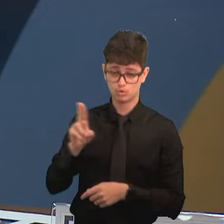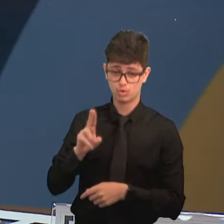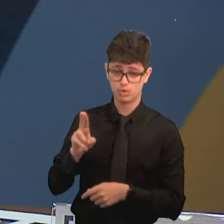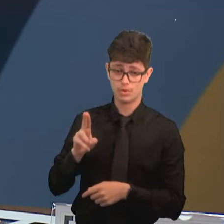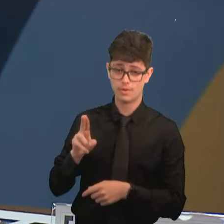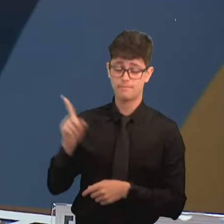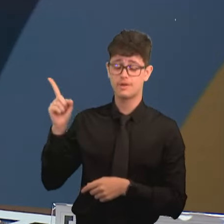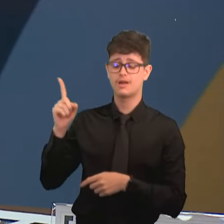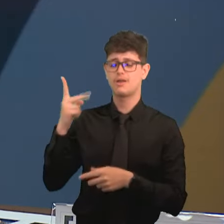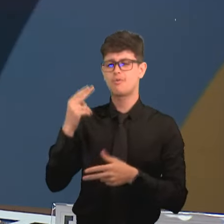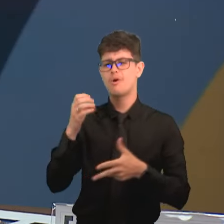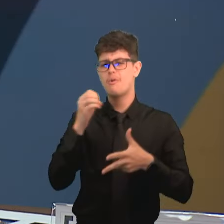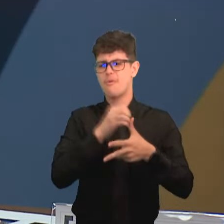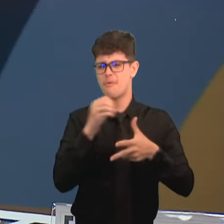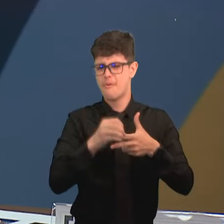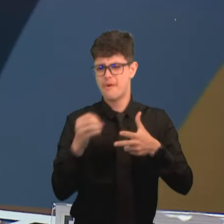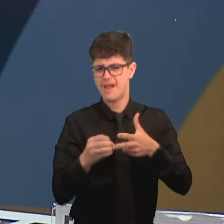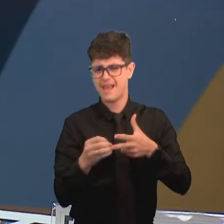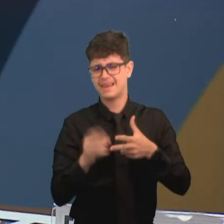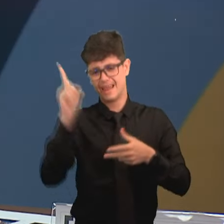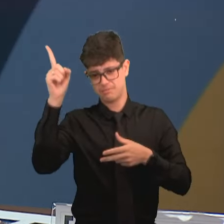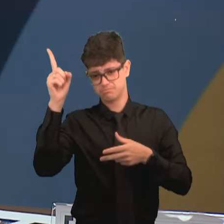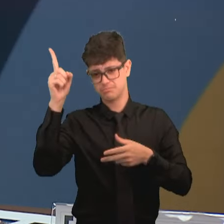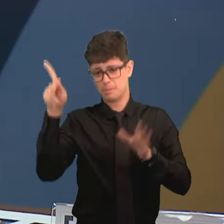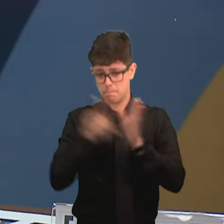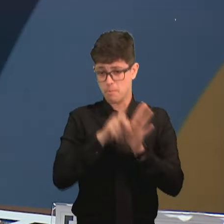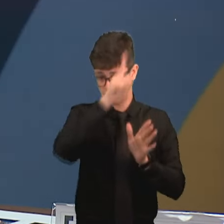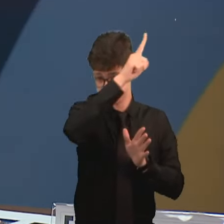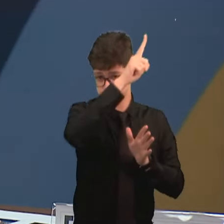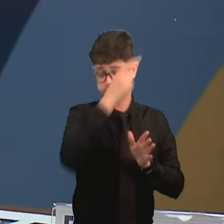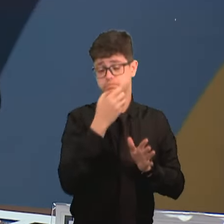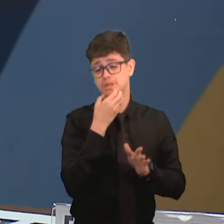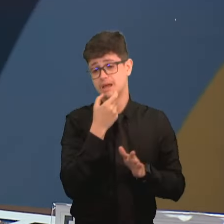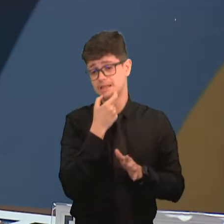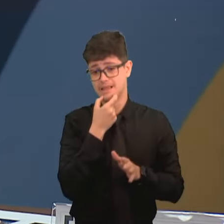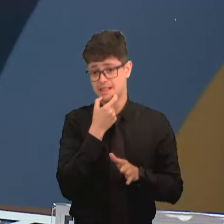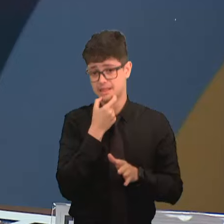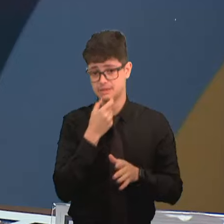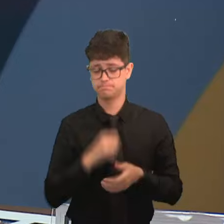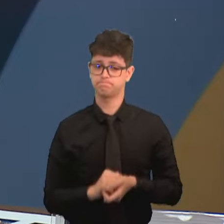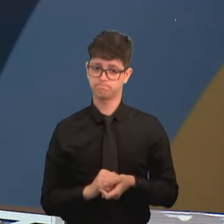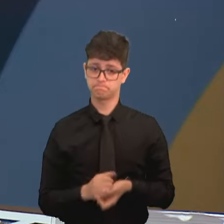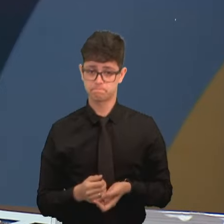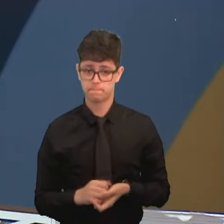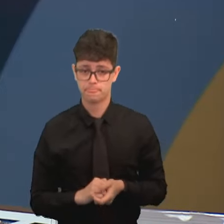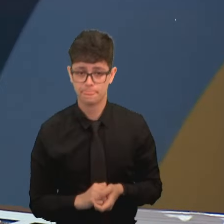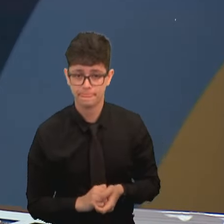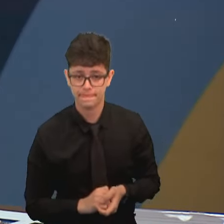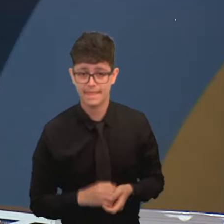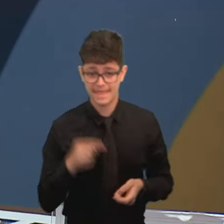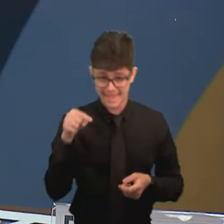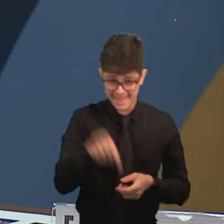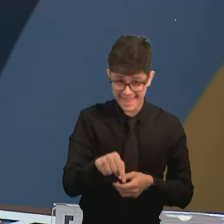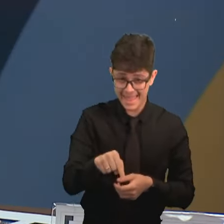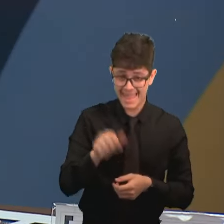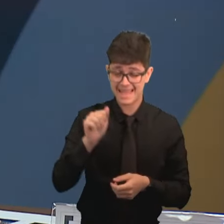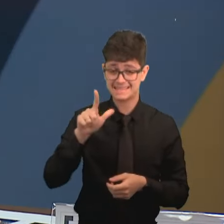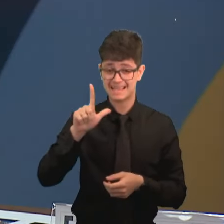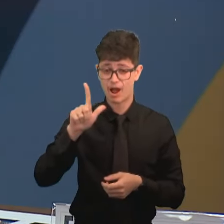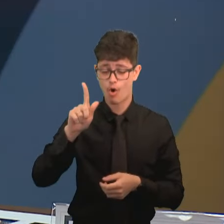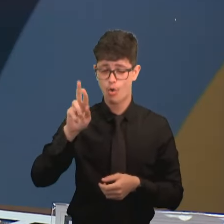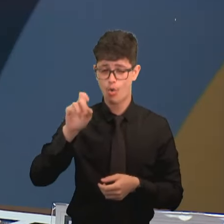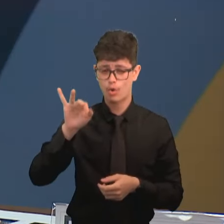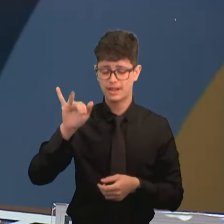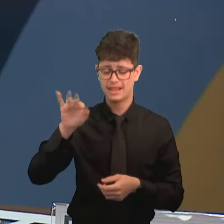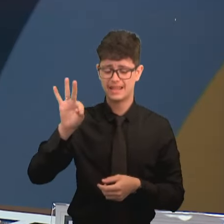alumnos para el ENEM, porque la prueba no podía ocurrir por el COVID. Ese algoritmo fue demostrado